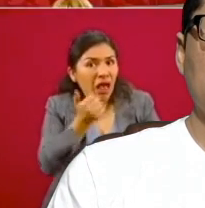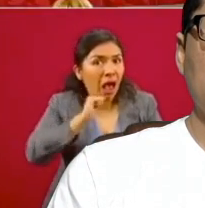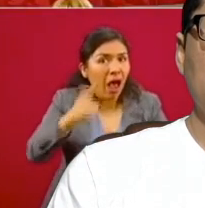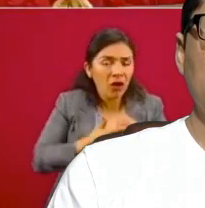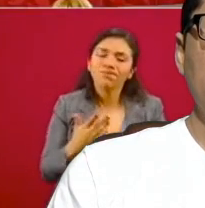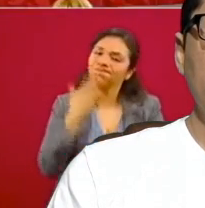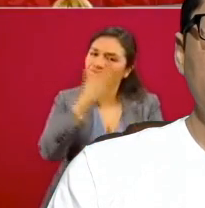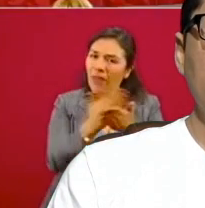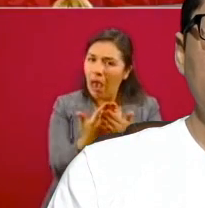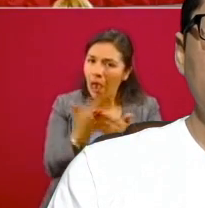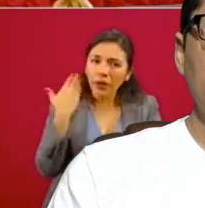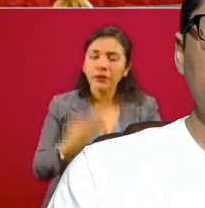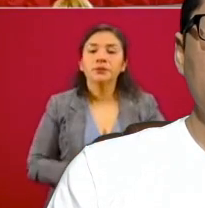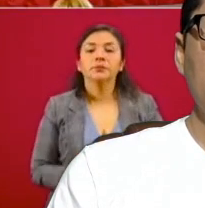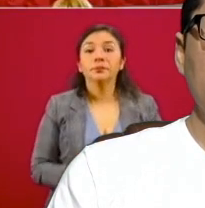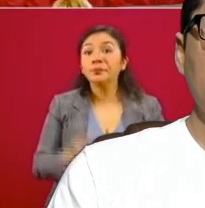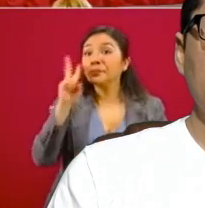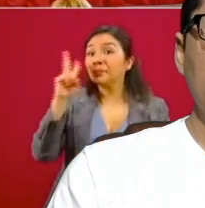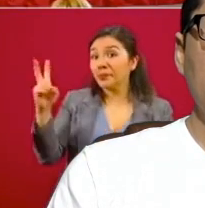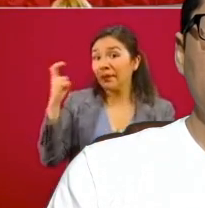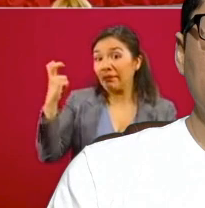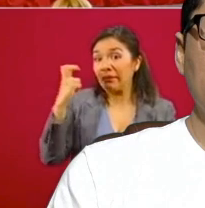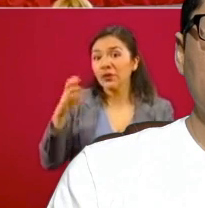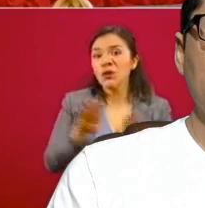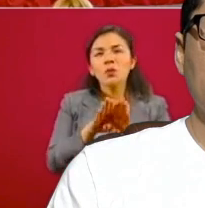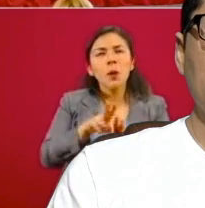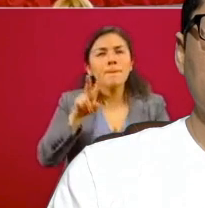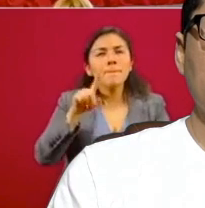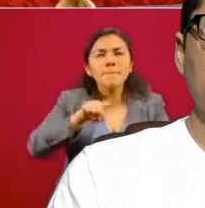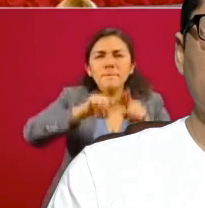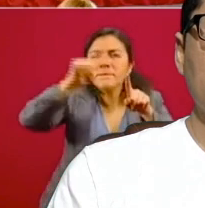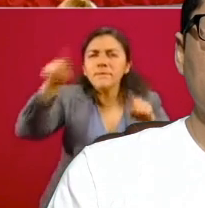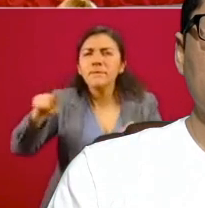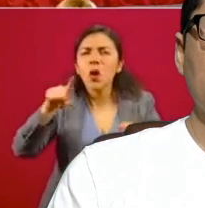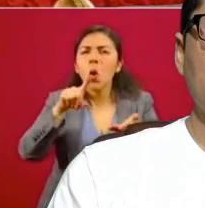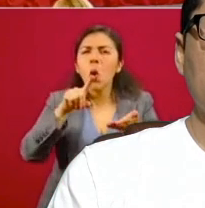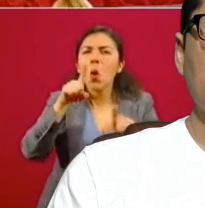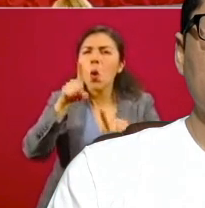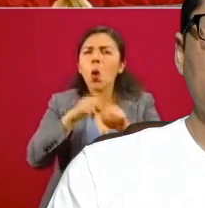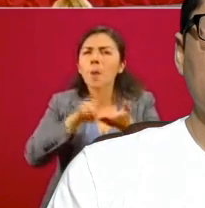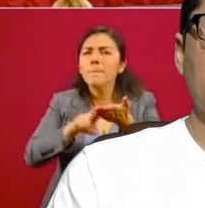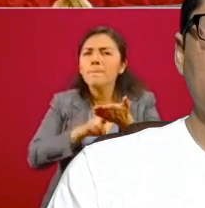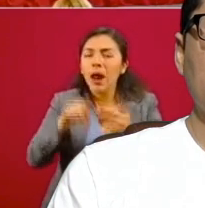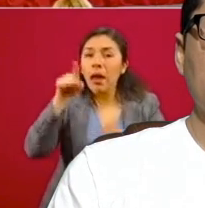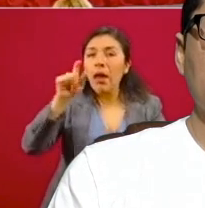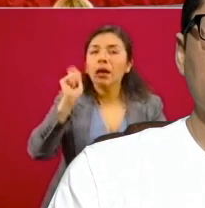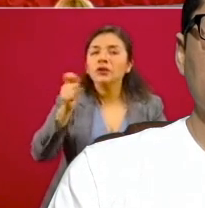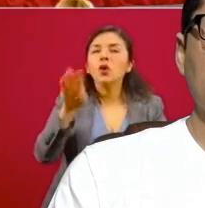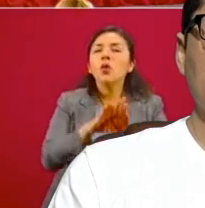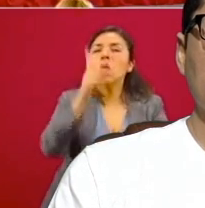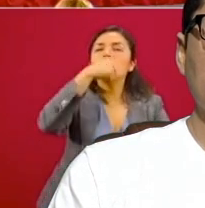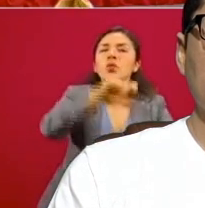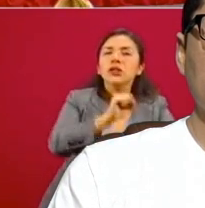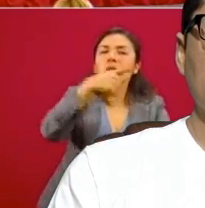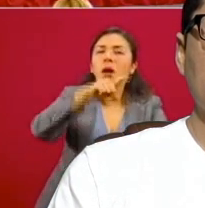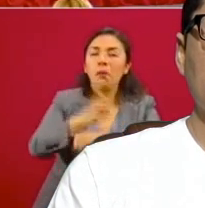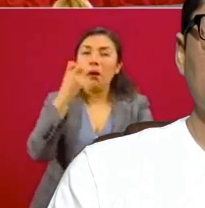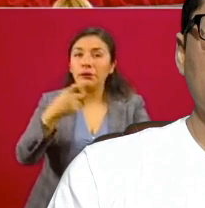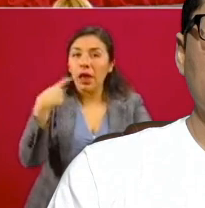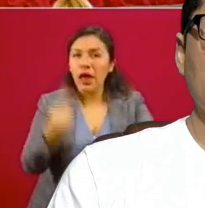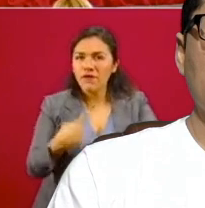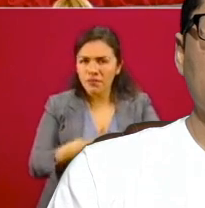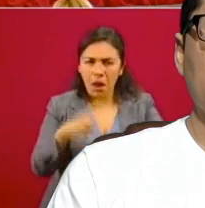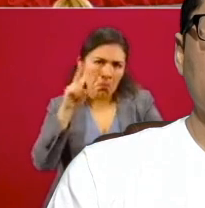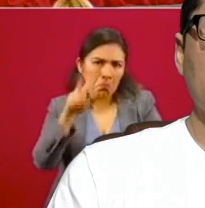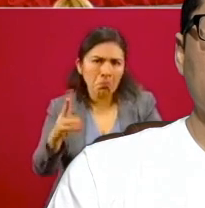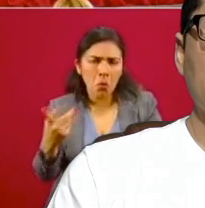situaciones. Vean ustedes finalmente en la gráfica, la curva verde, la línea verde, representa la tendencia semanal de la epidemia, y podemos